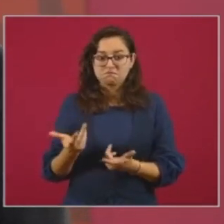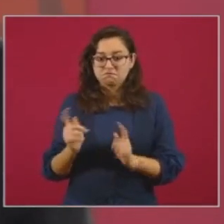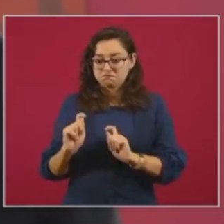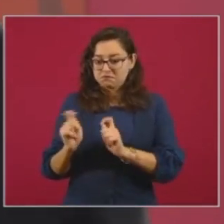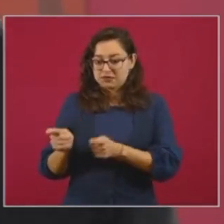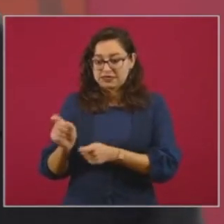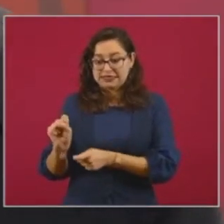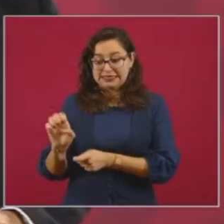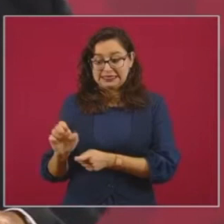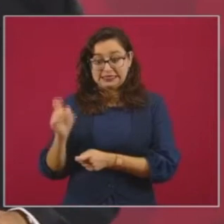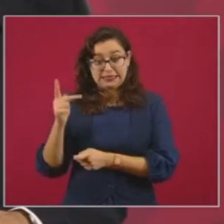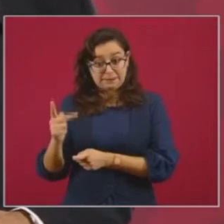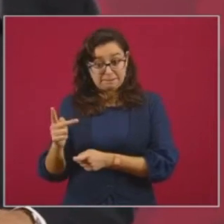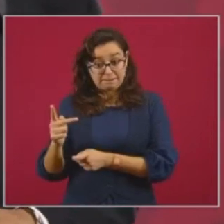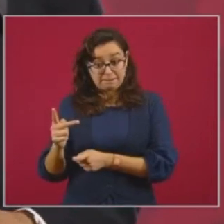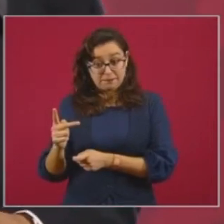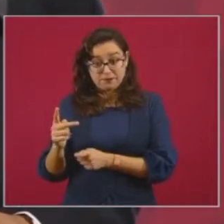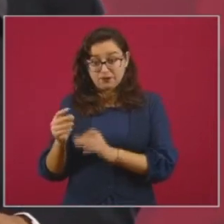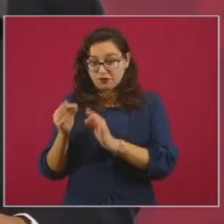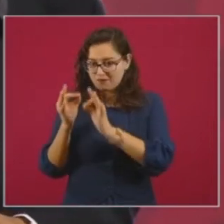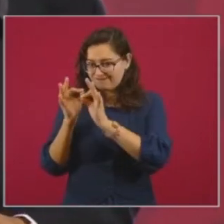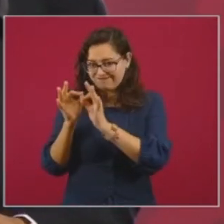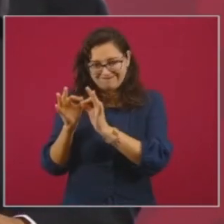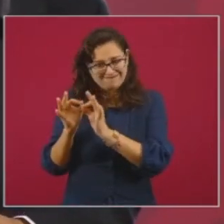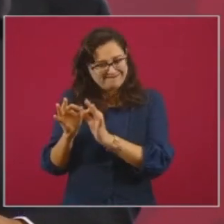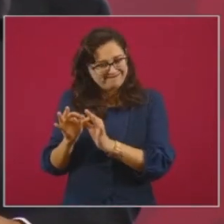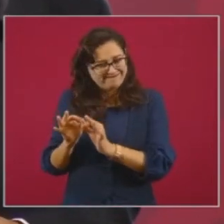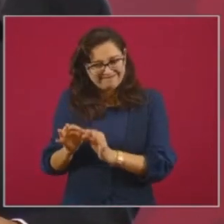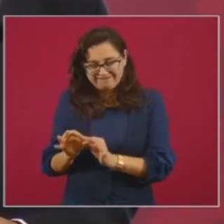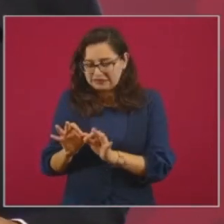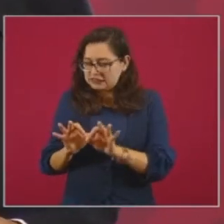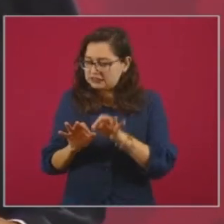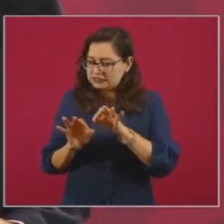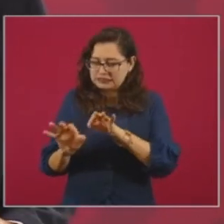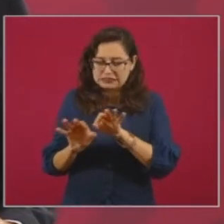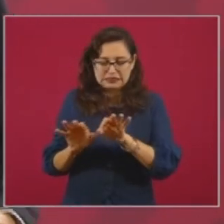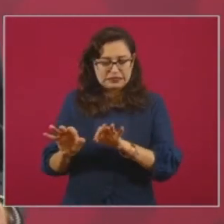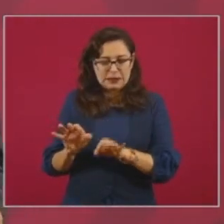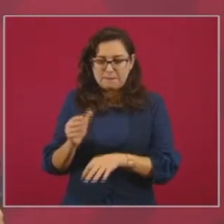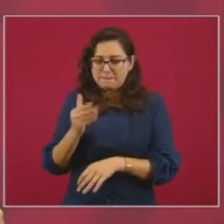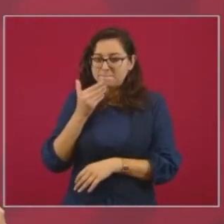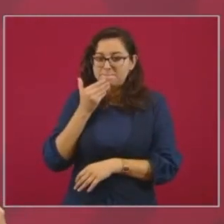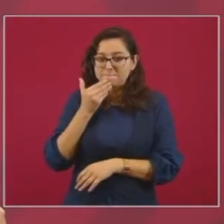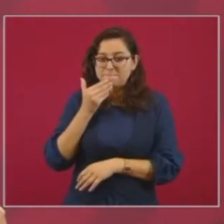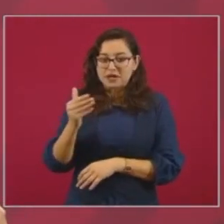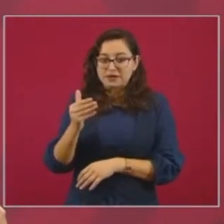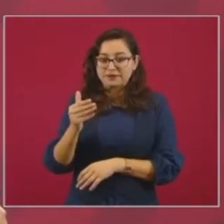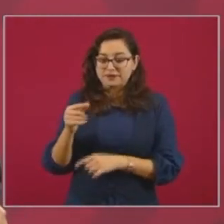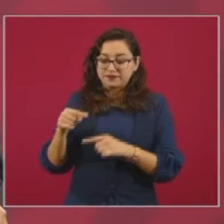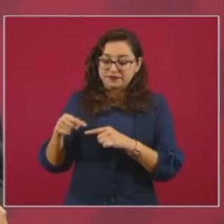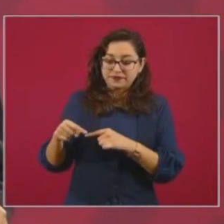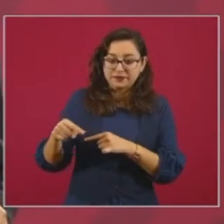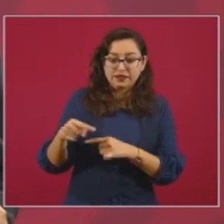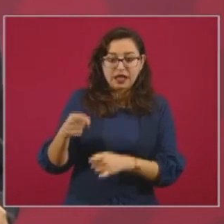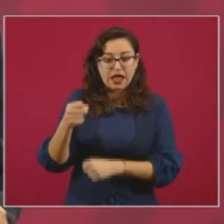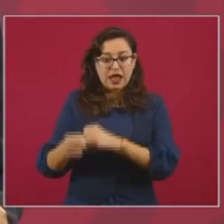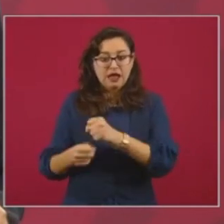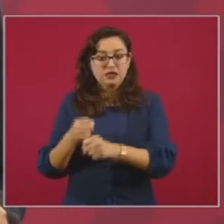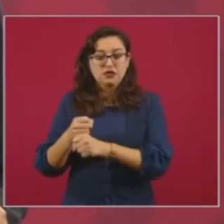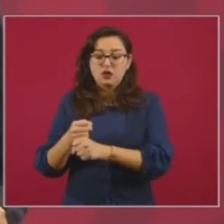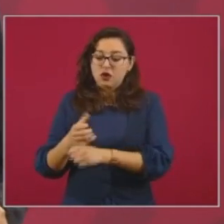como secretario de Educación Pública, termine el año, nos ayude